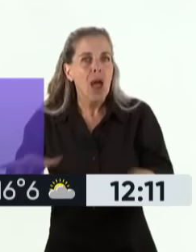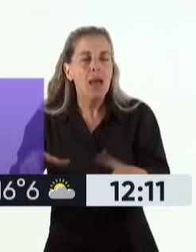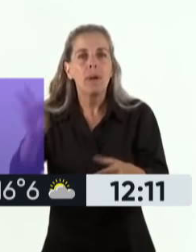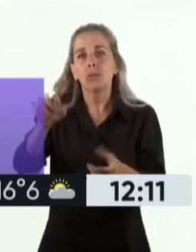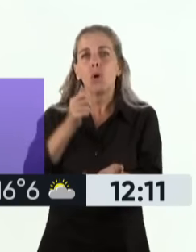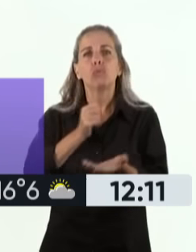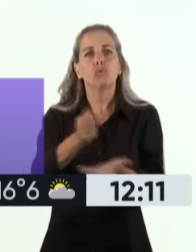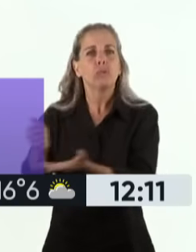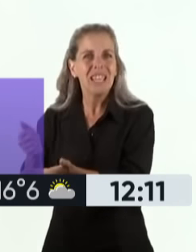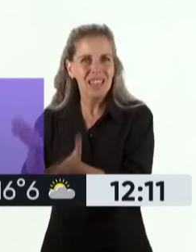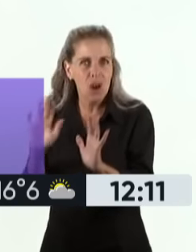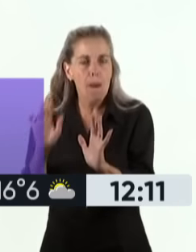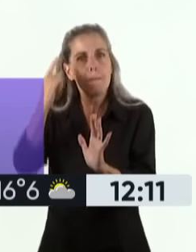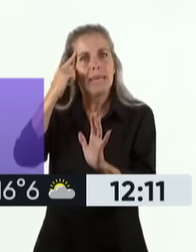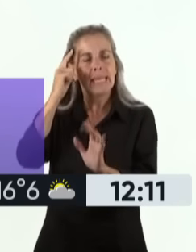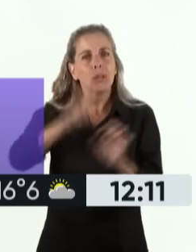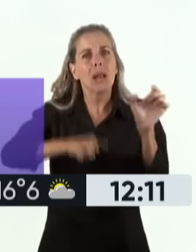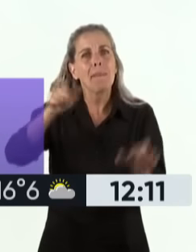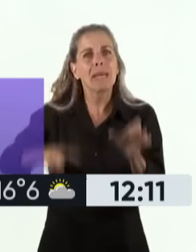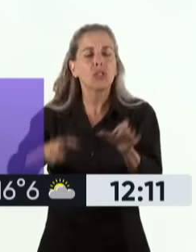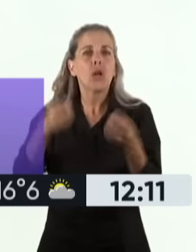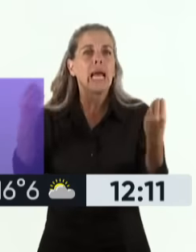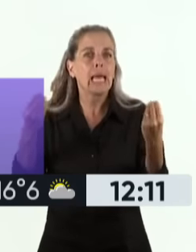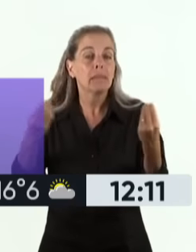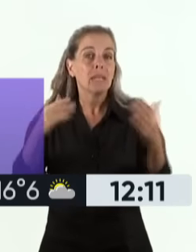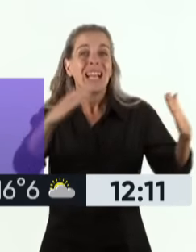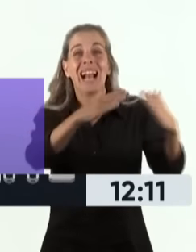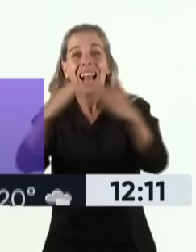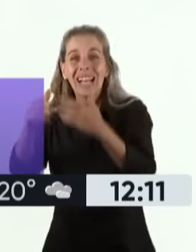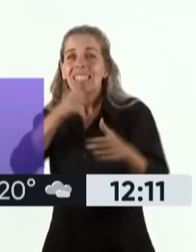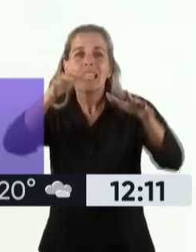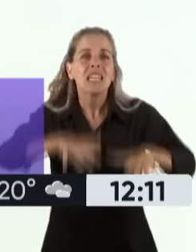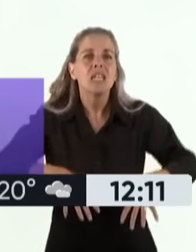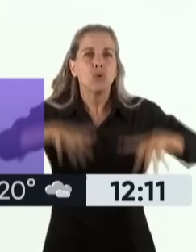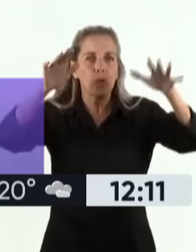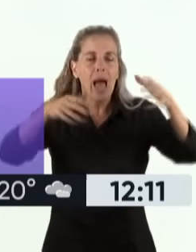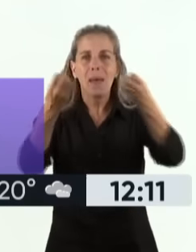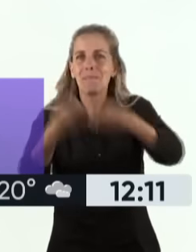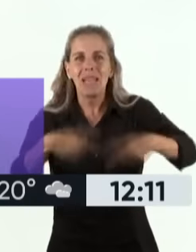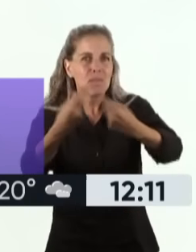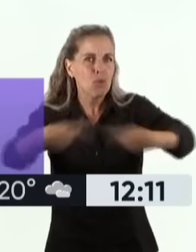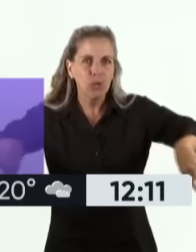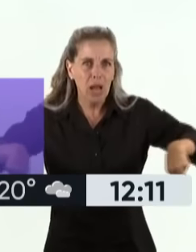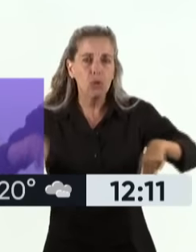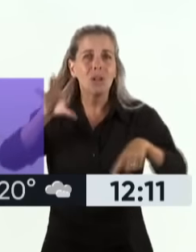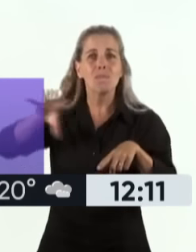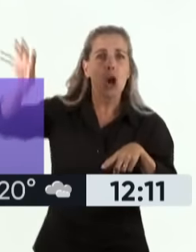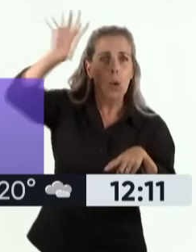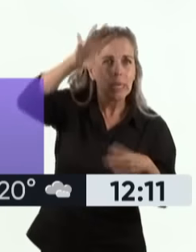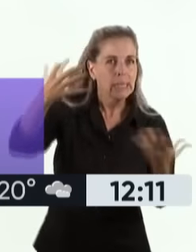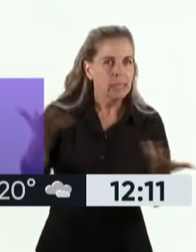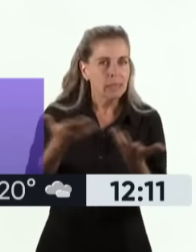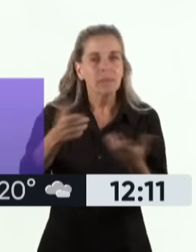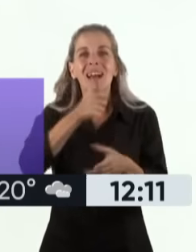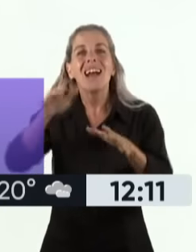económica para los damnificados por el temporal que azota lamba e incluso a las cuatro provincias y sobre todo ante